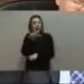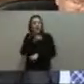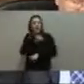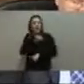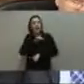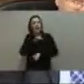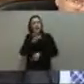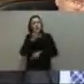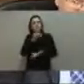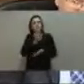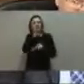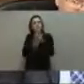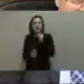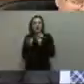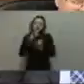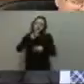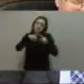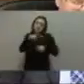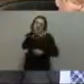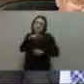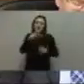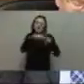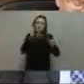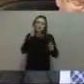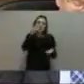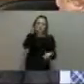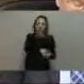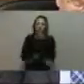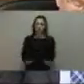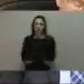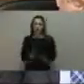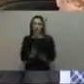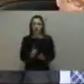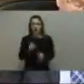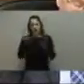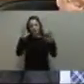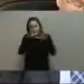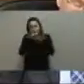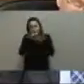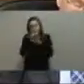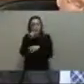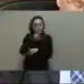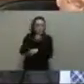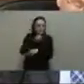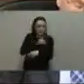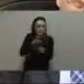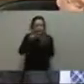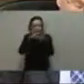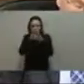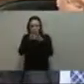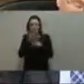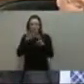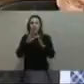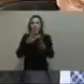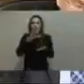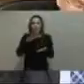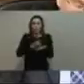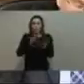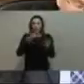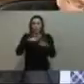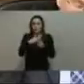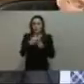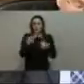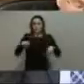que paguen los asturianos. Después de tantas falsedades y ocultaciones ante la gravísima situación